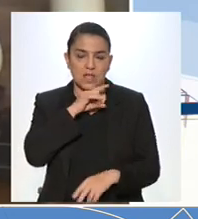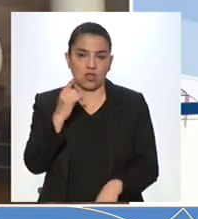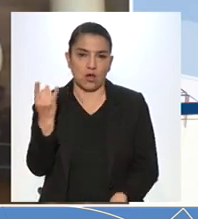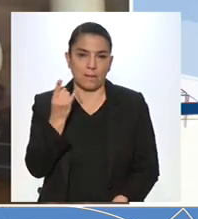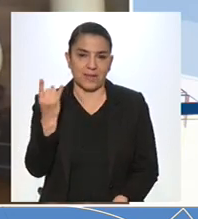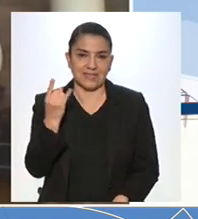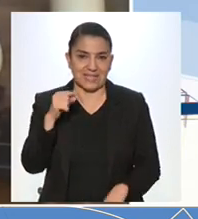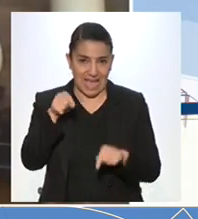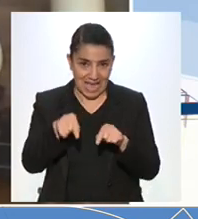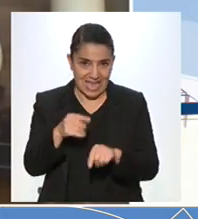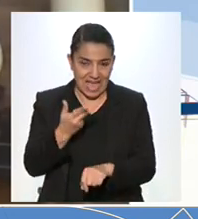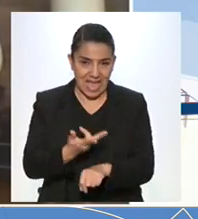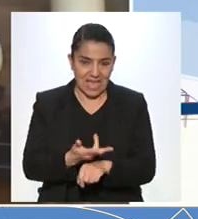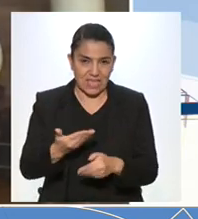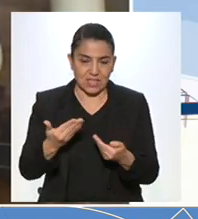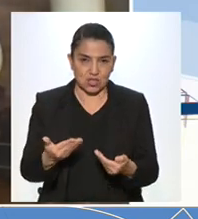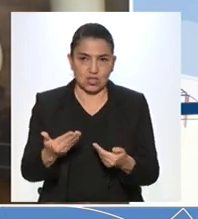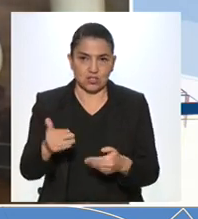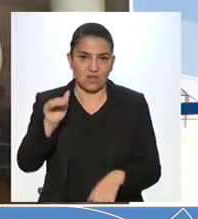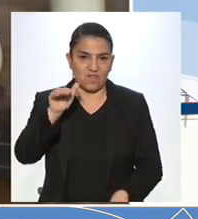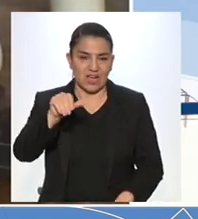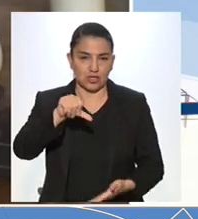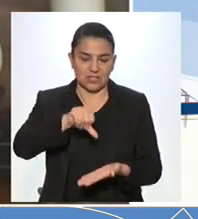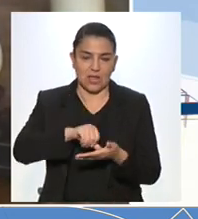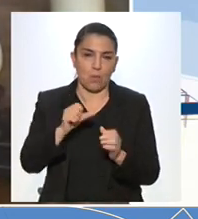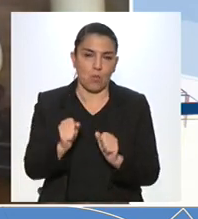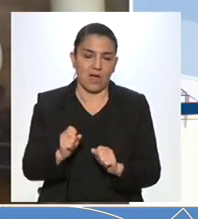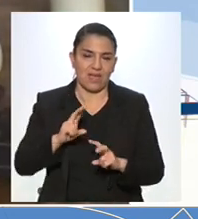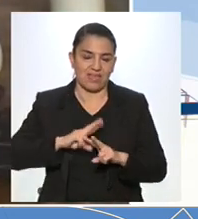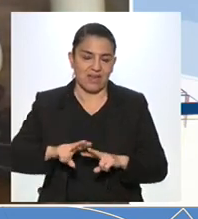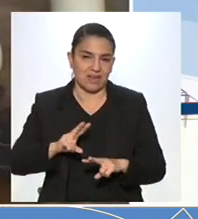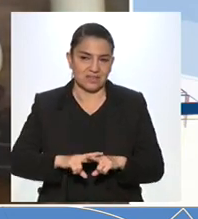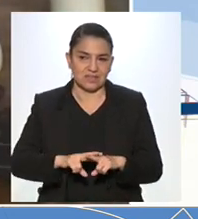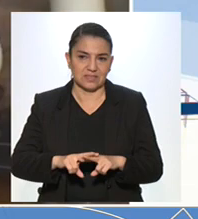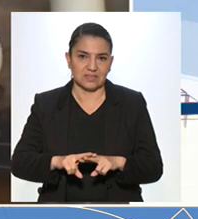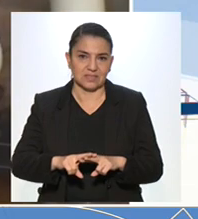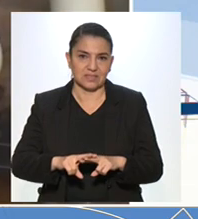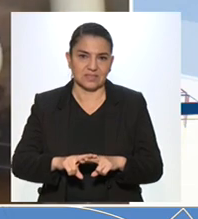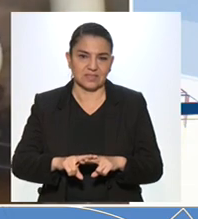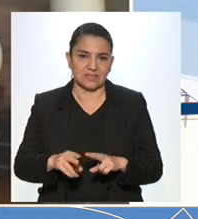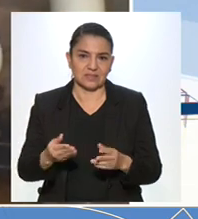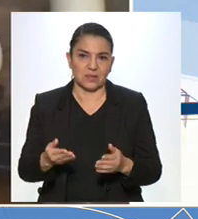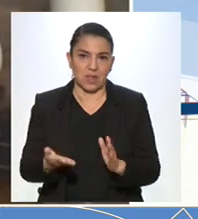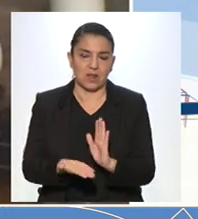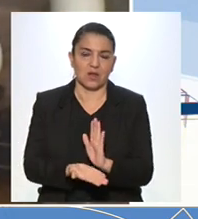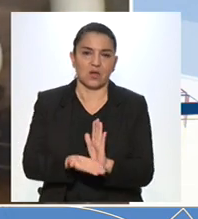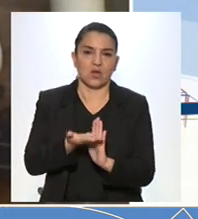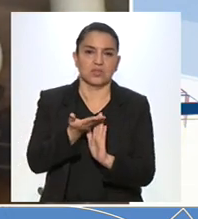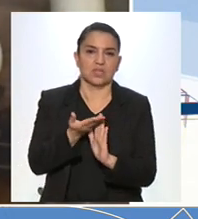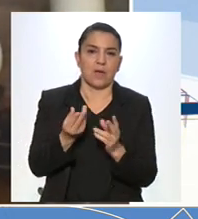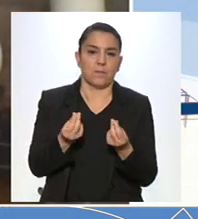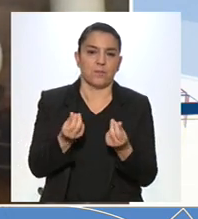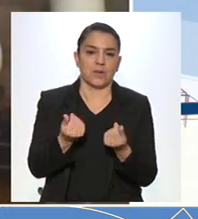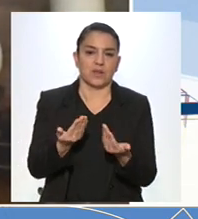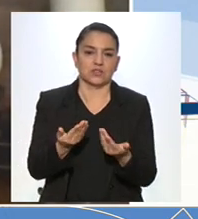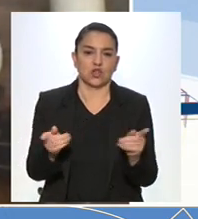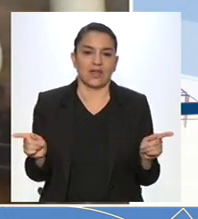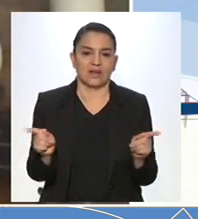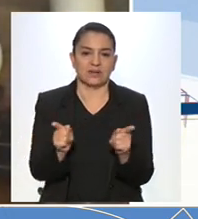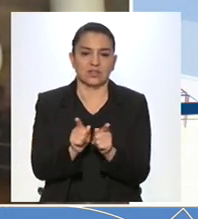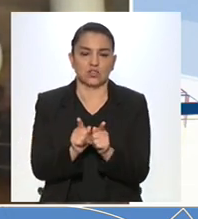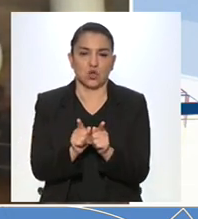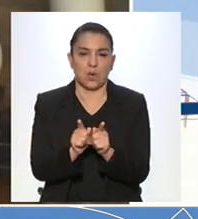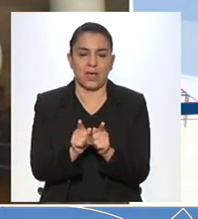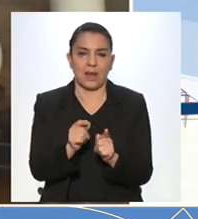está entonces un banco central que puede actuar con respecto al contener el alza del nivel de precio. En resumen, señora